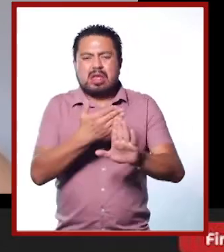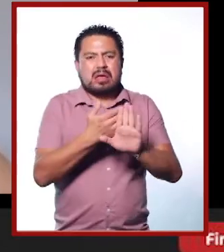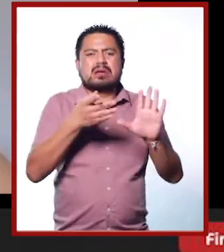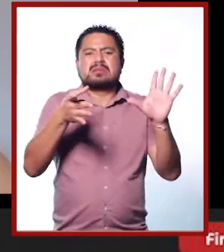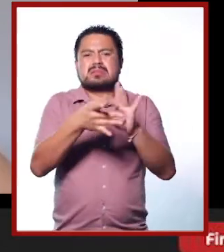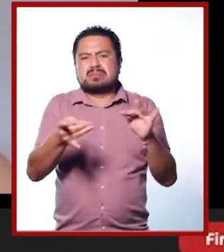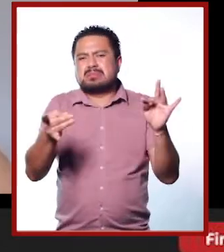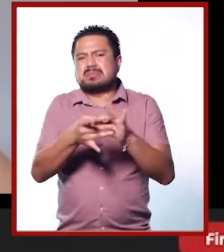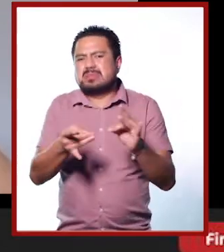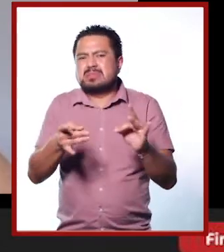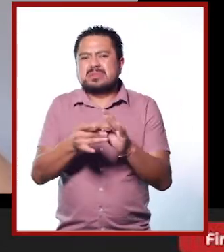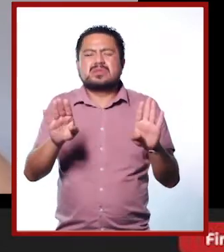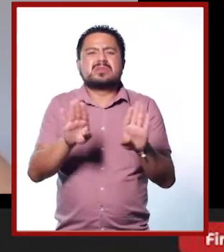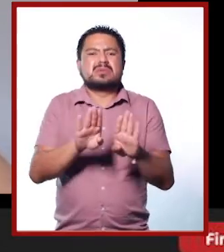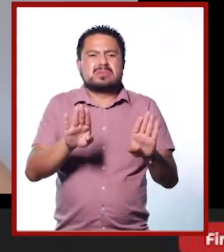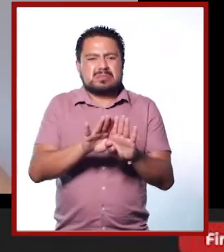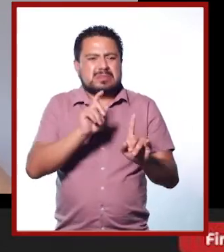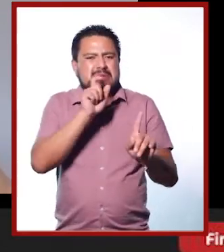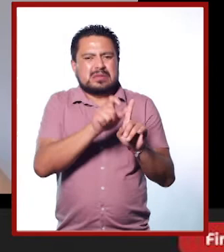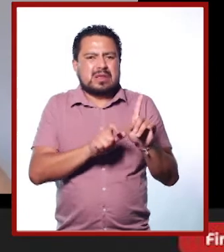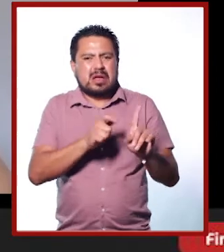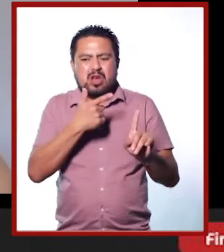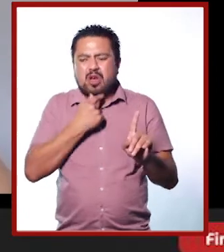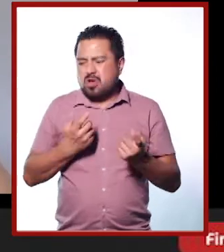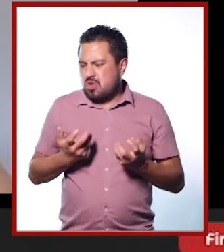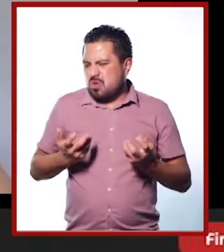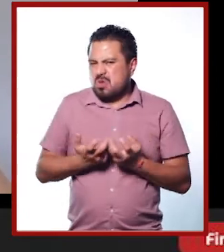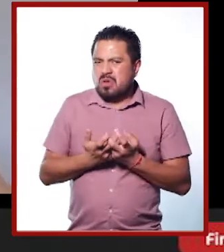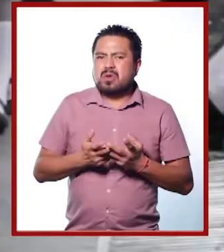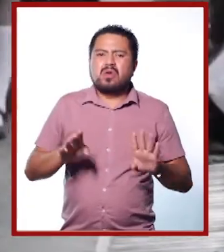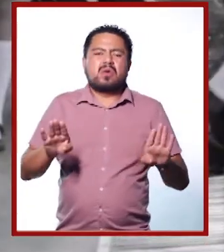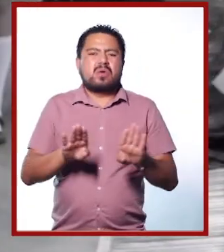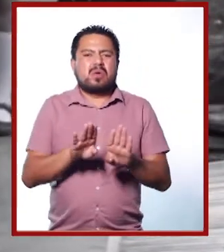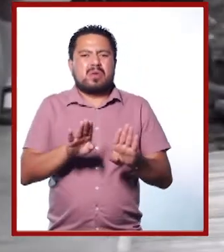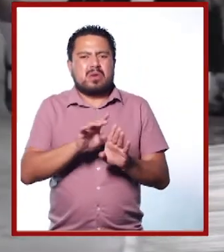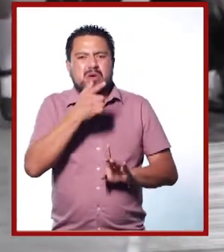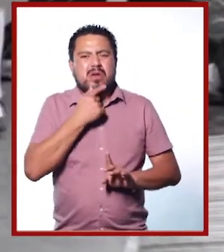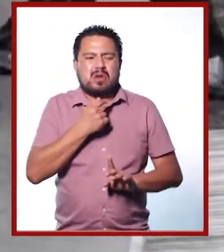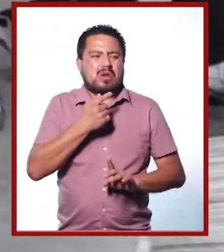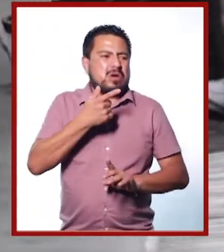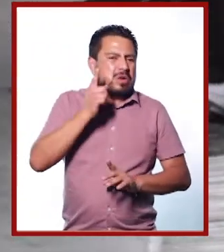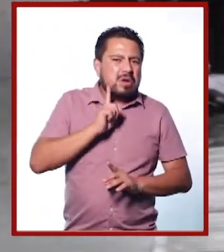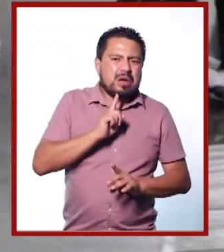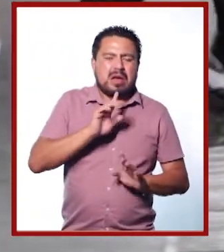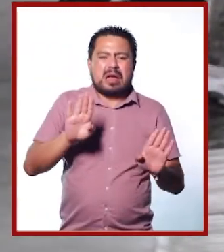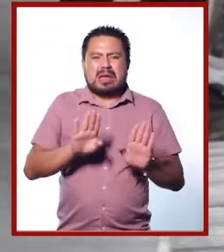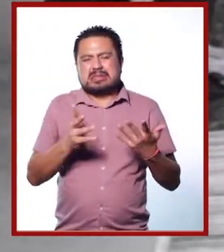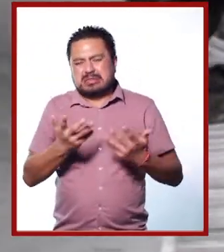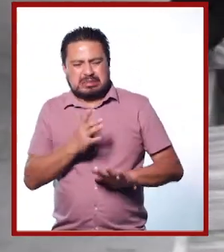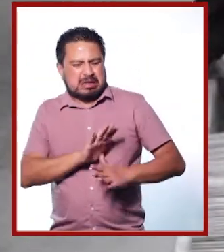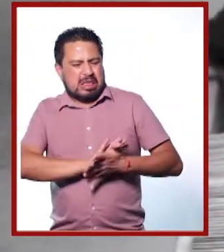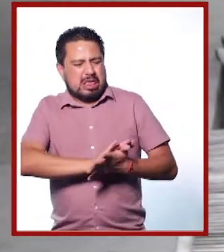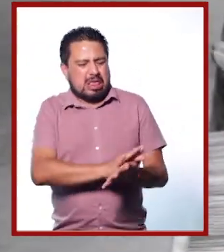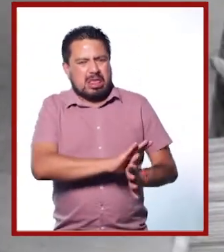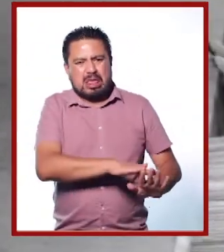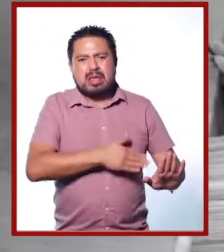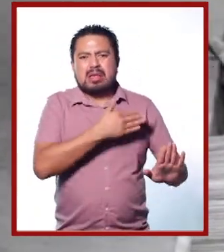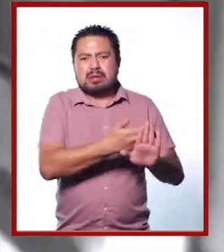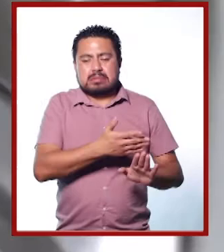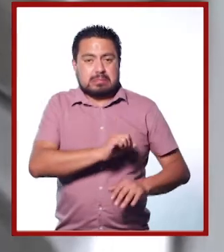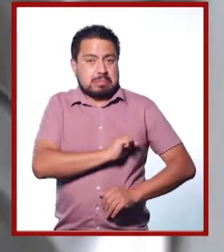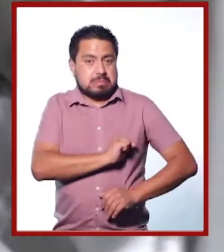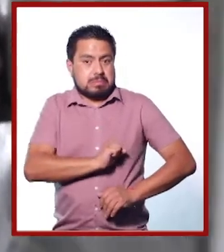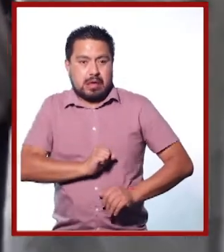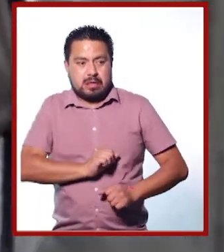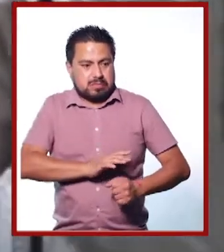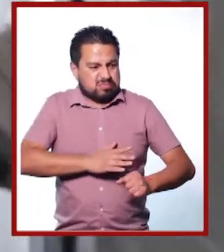¿no? Llamándolo desde el chico machista, el chico chica que hace bullying, el que